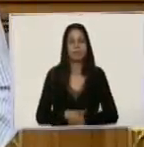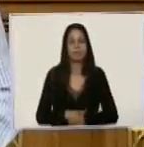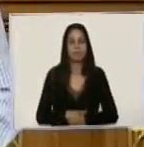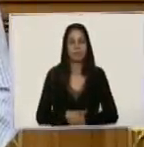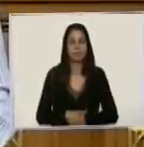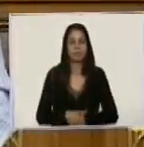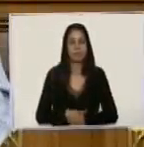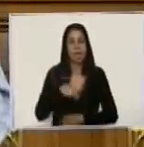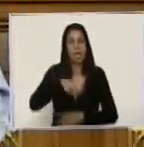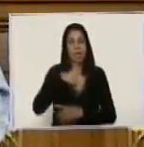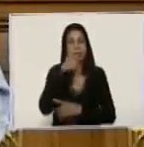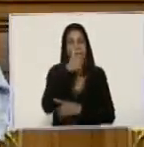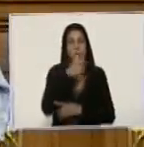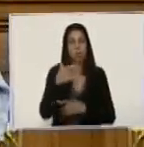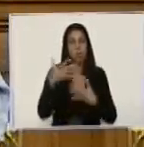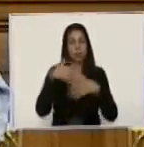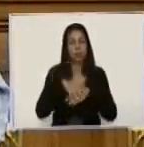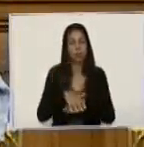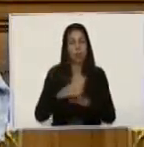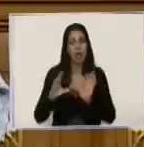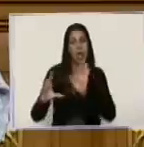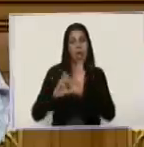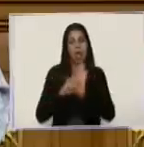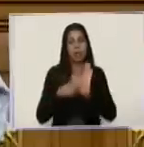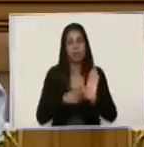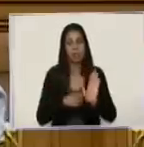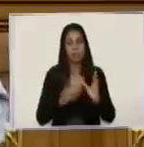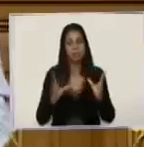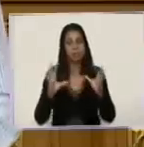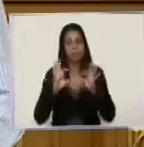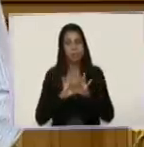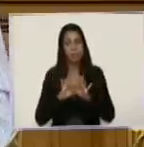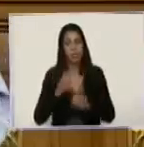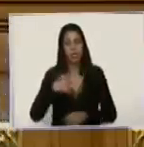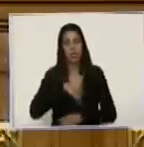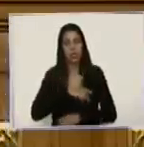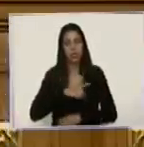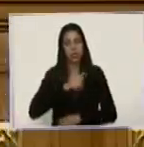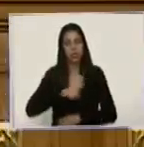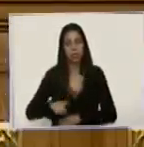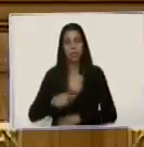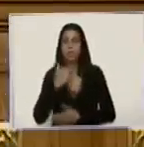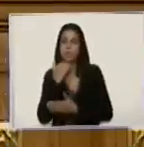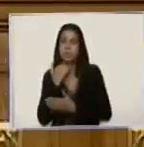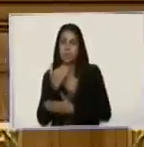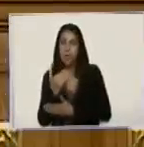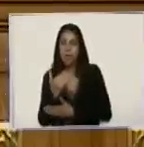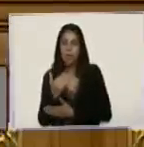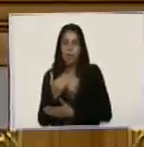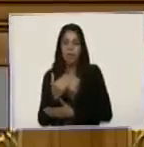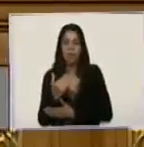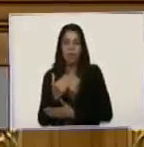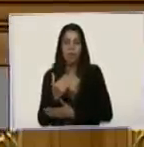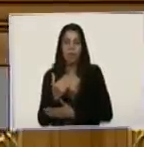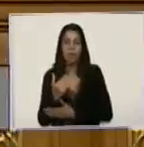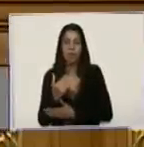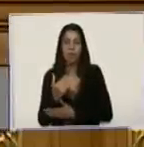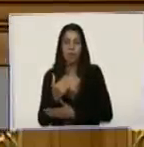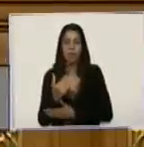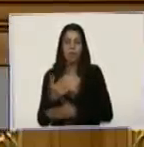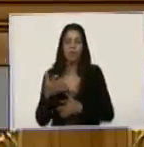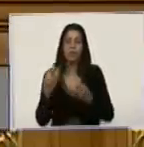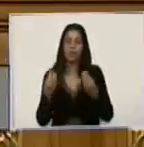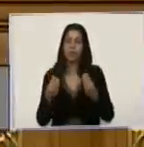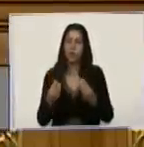Este pueblo se une por la ley y estamos a las puertas para sistematizar un